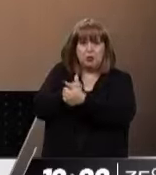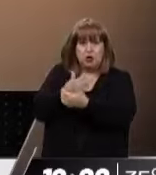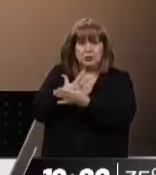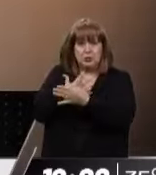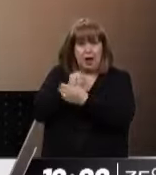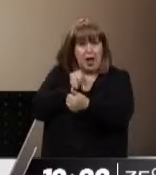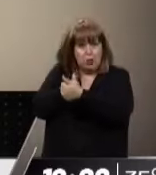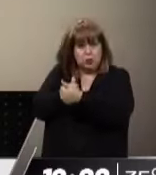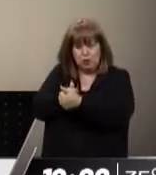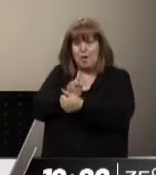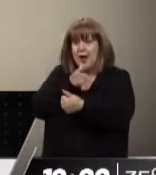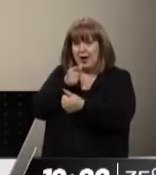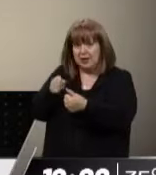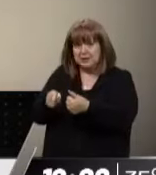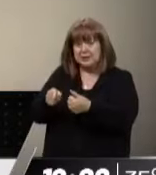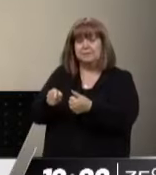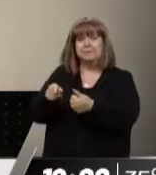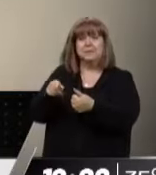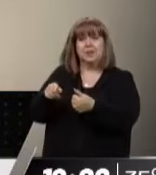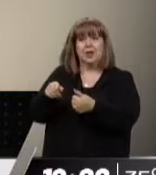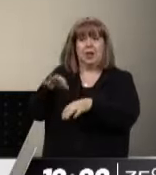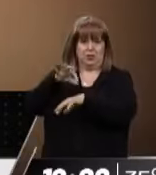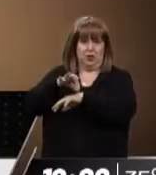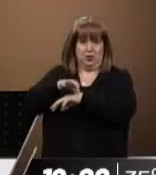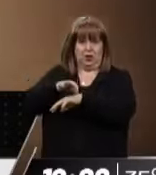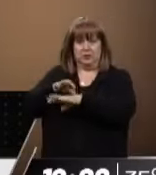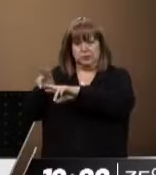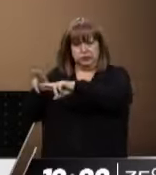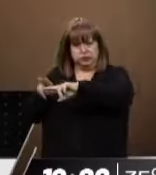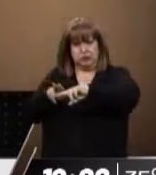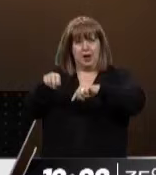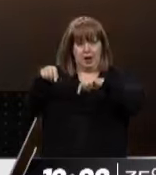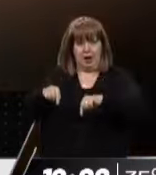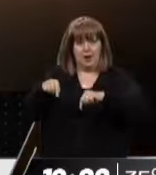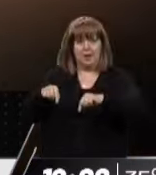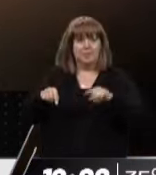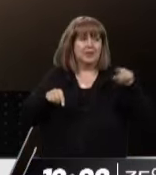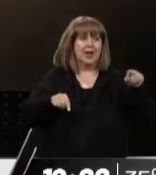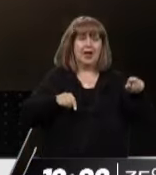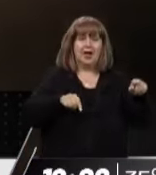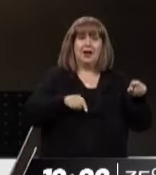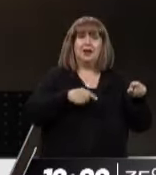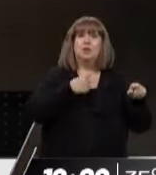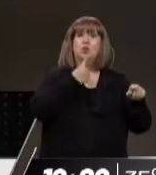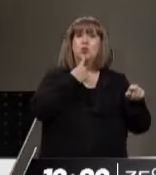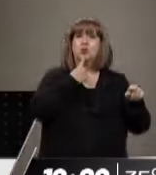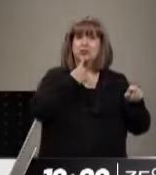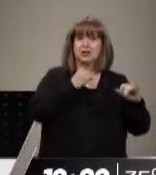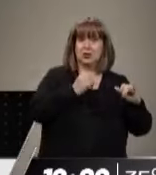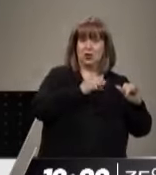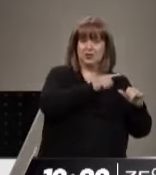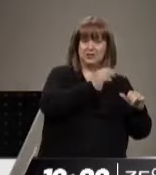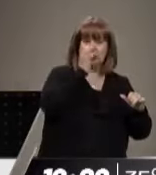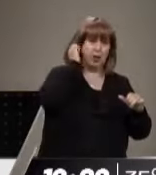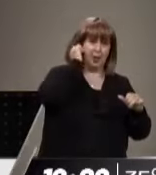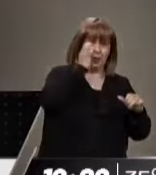los estudios correspondientes a nivel médico. ¿Qué dijo esta persona? Que él era quien muchas veces cuidaba al menor